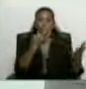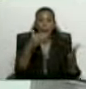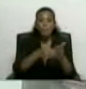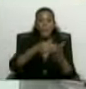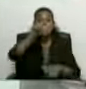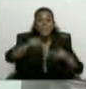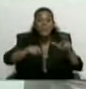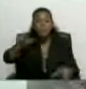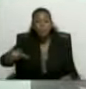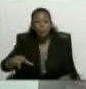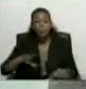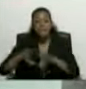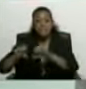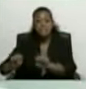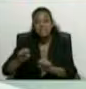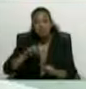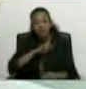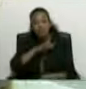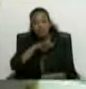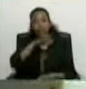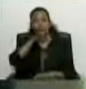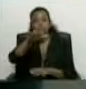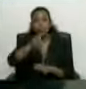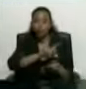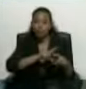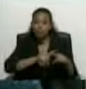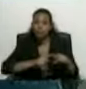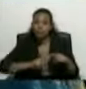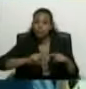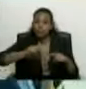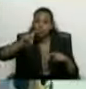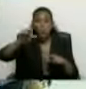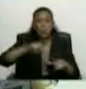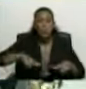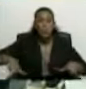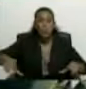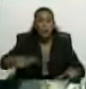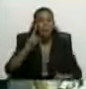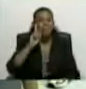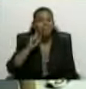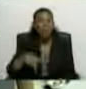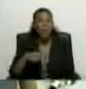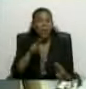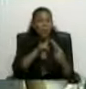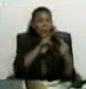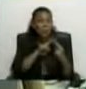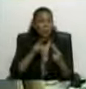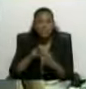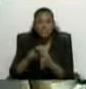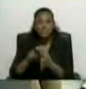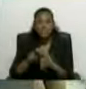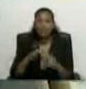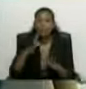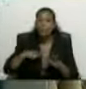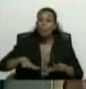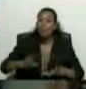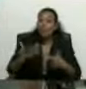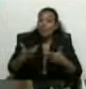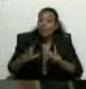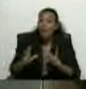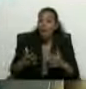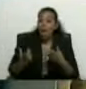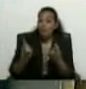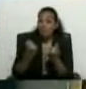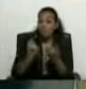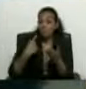se han dado cita en este majestuoso evento, además conocido por las posibilidades de